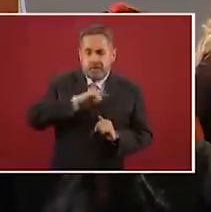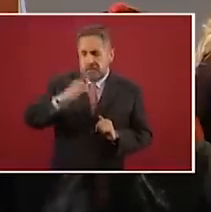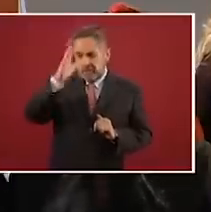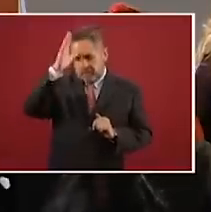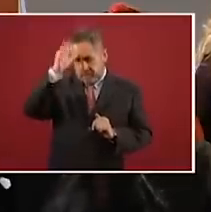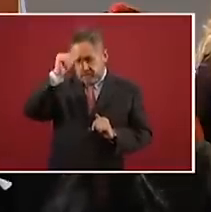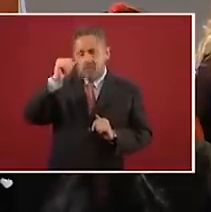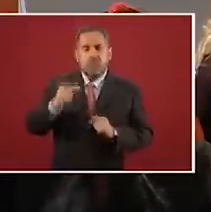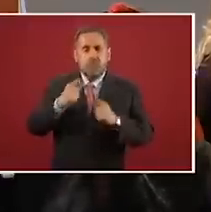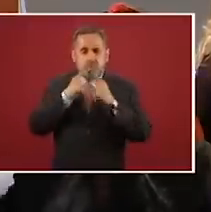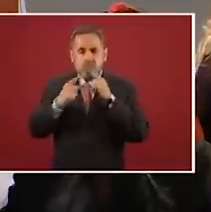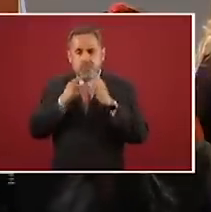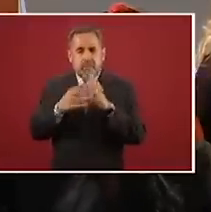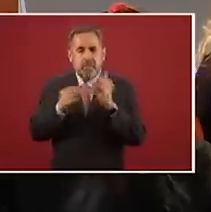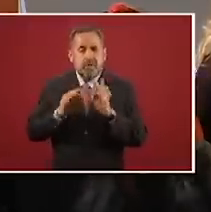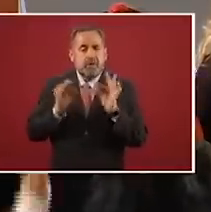diálogo